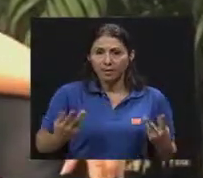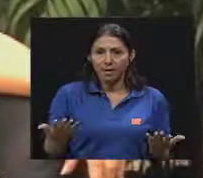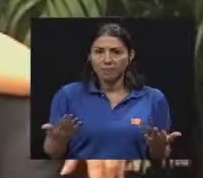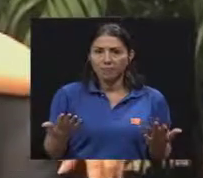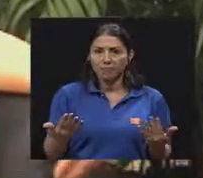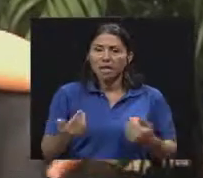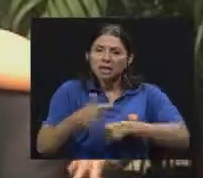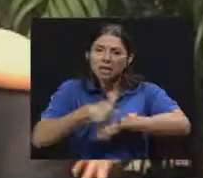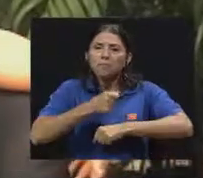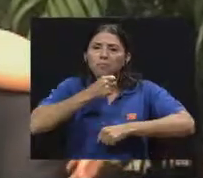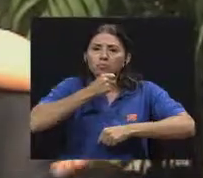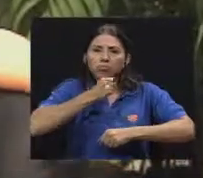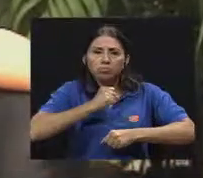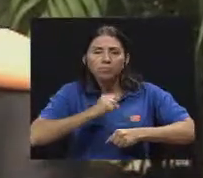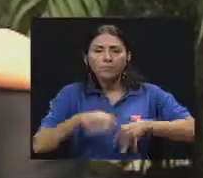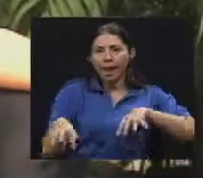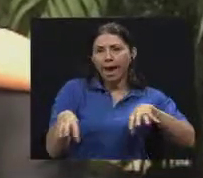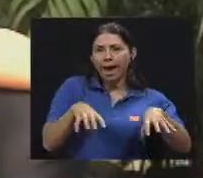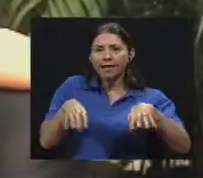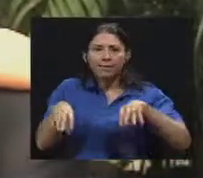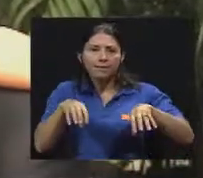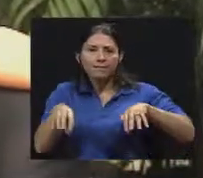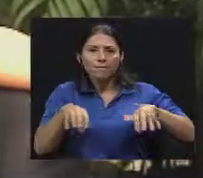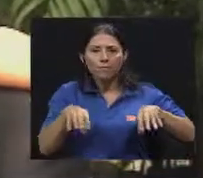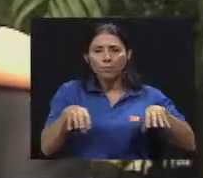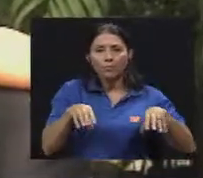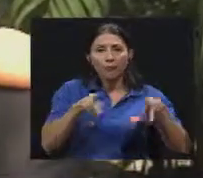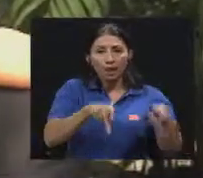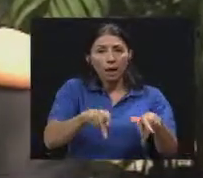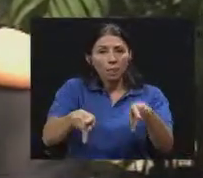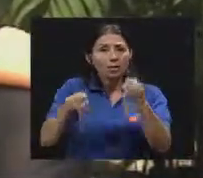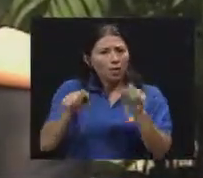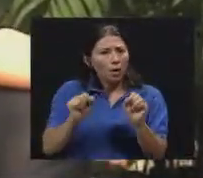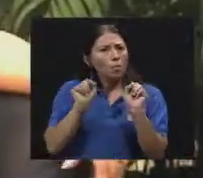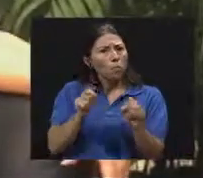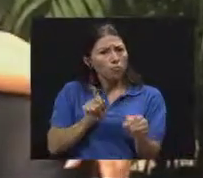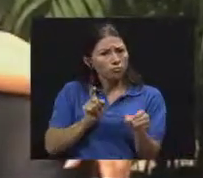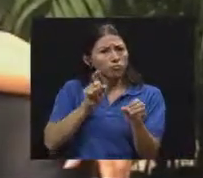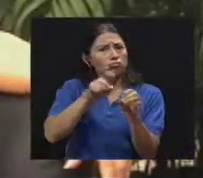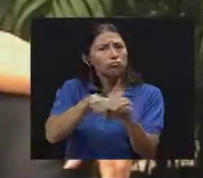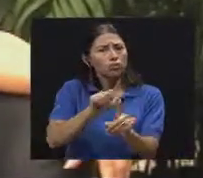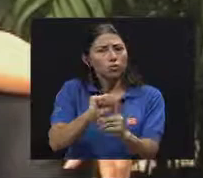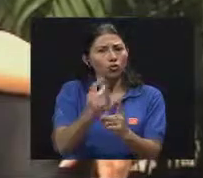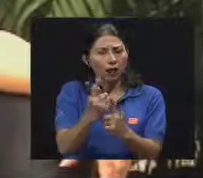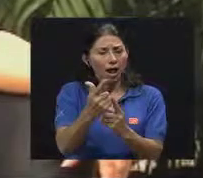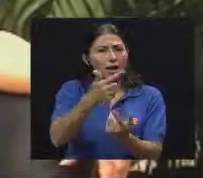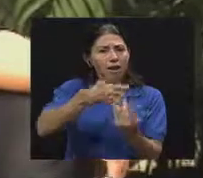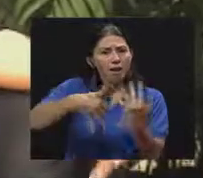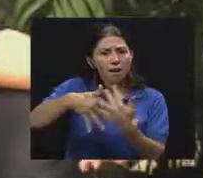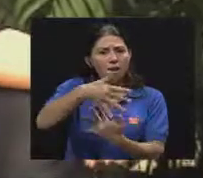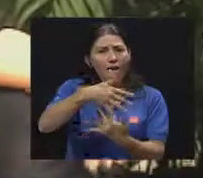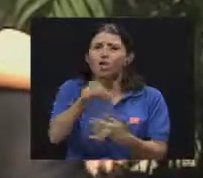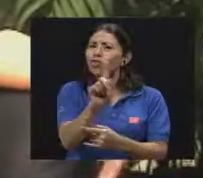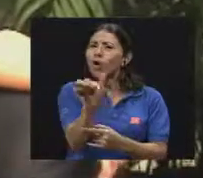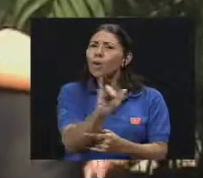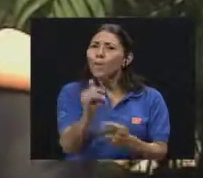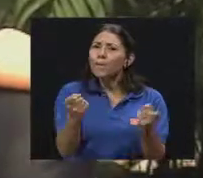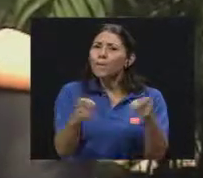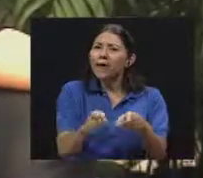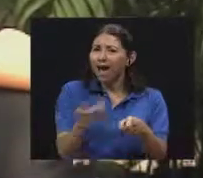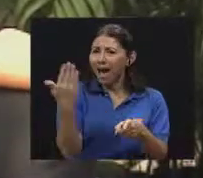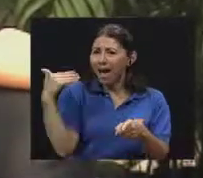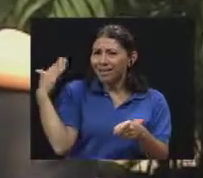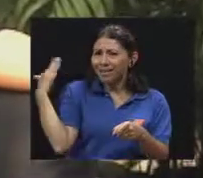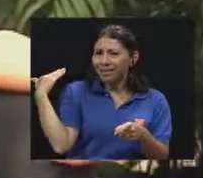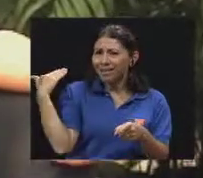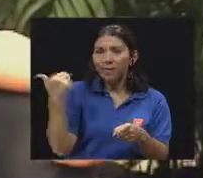un envejecimiento activo donde la persona pueda permanecer involucrada a nivel social, ¿verdad? Y no como se daba antes, que además